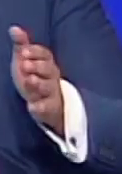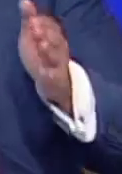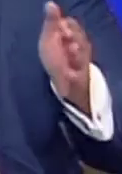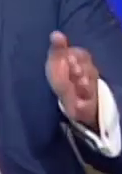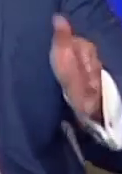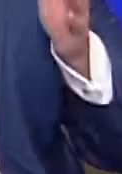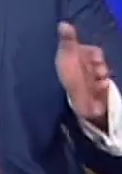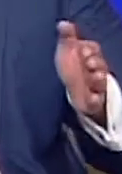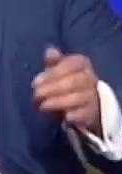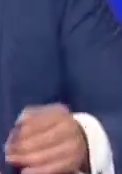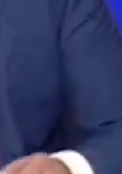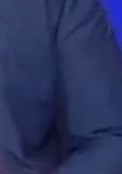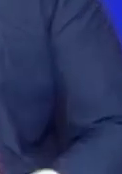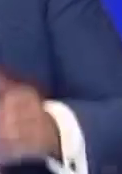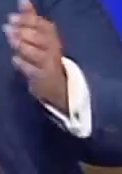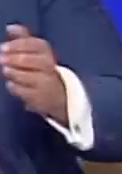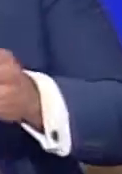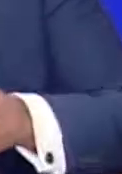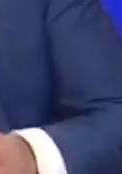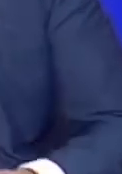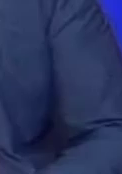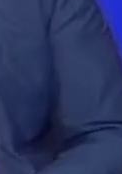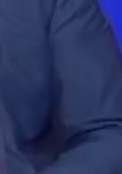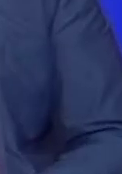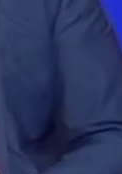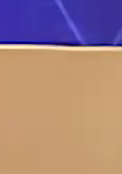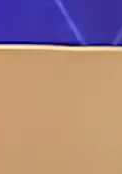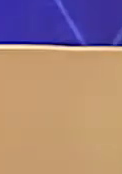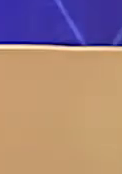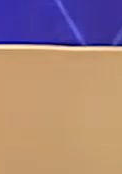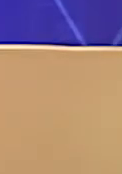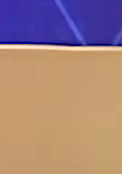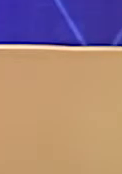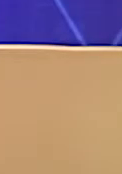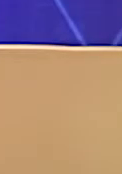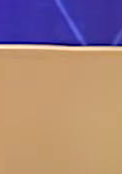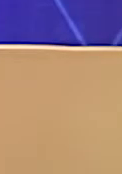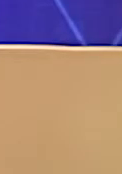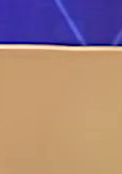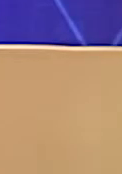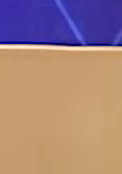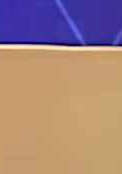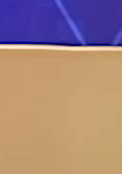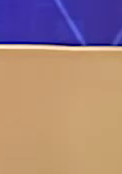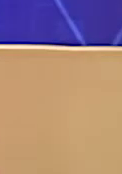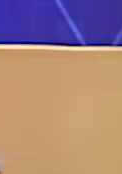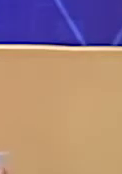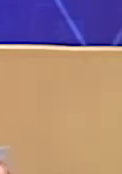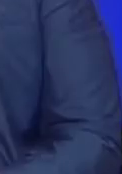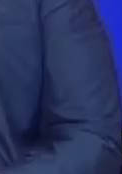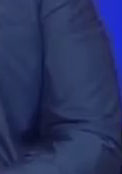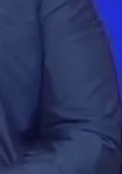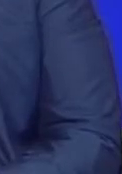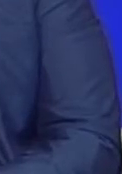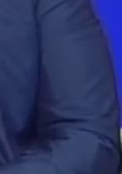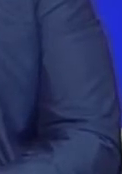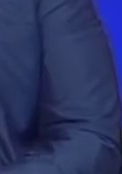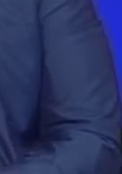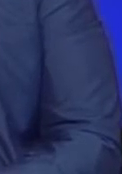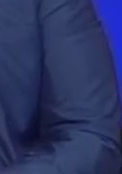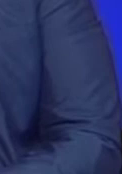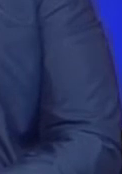todos los ciudadanos todos los presos políticos deben salir en libertad muchísimas gracias por estar con nosotros hoy en entrevista a venevisión marco aurelio quiñones